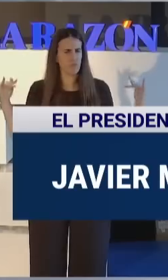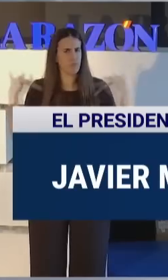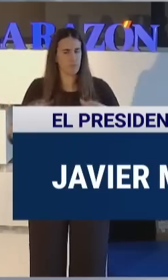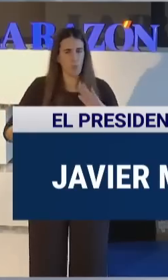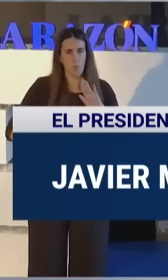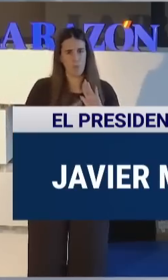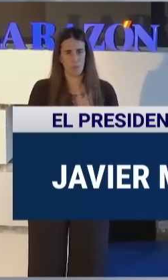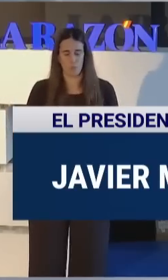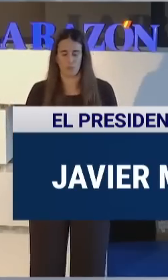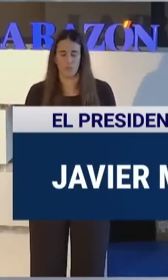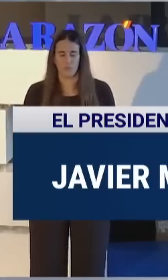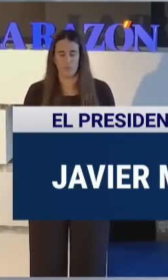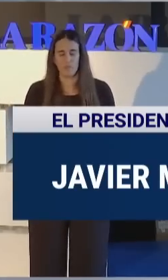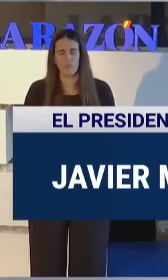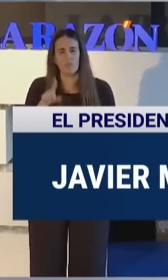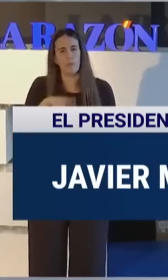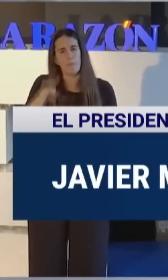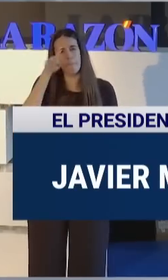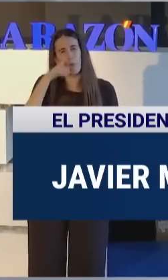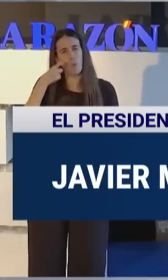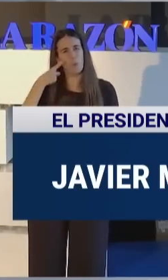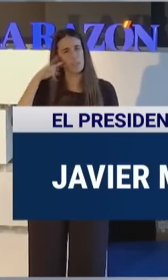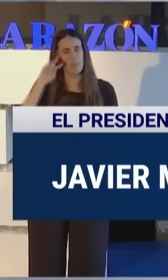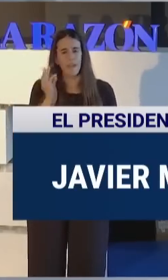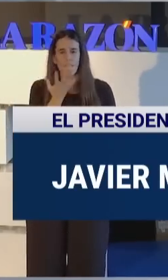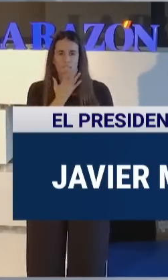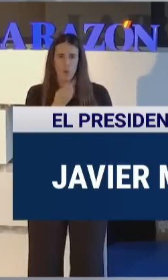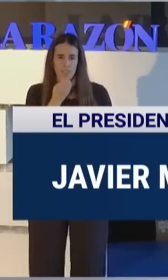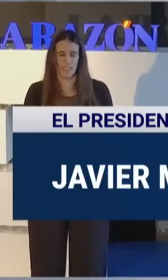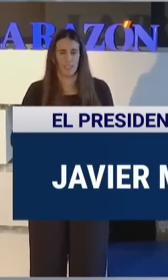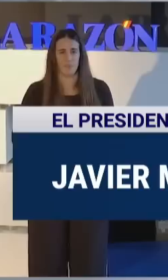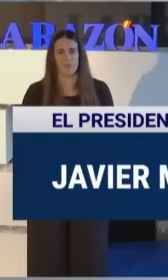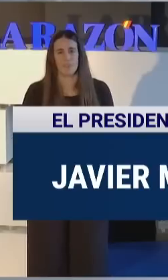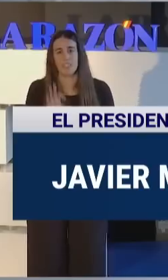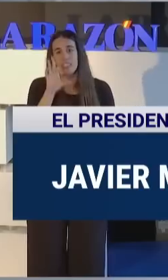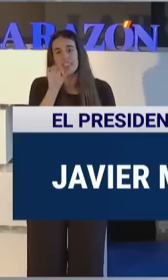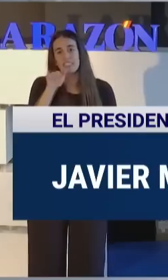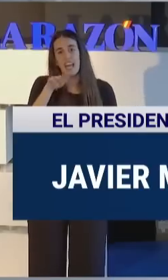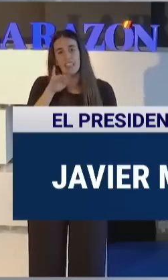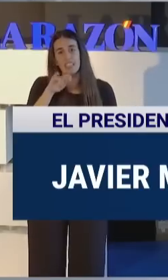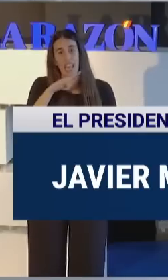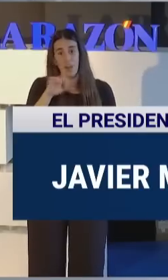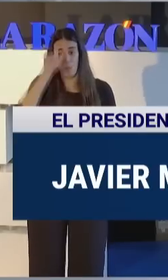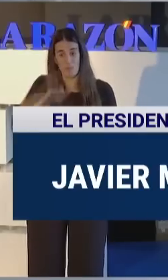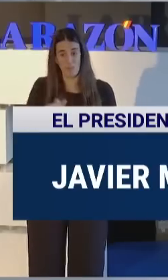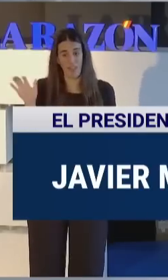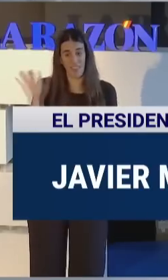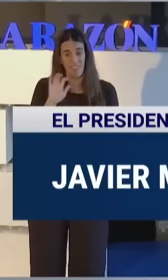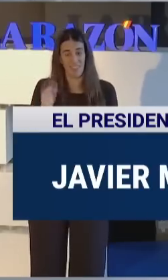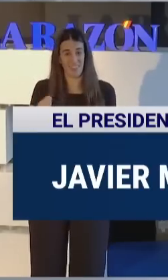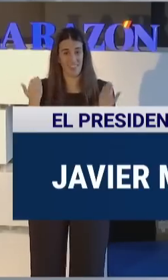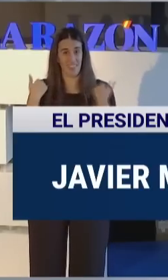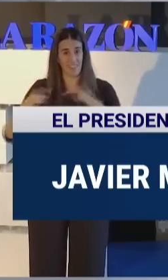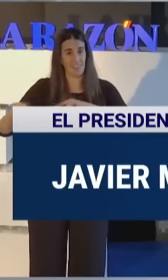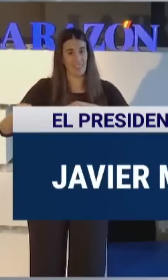O, por ejemplo, hay un testimonio hermoso, por ejemplo, de Santiago Oría, que es nuestro cineasta, que plantea toda la épica